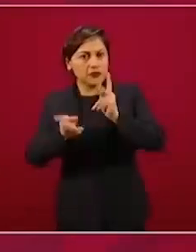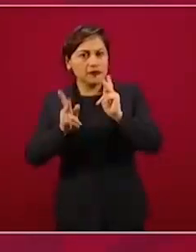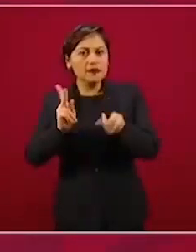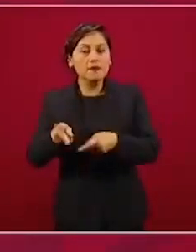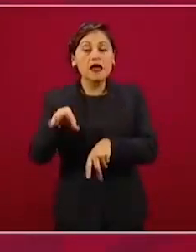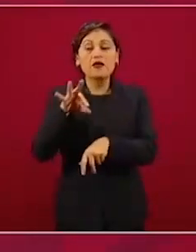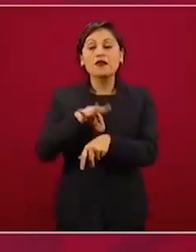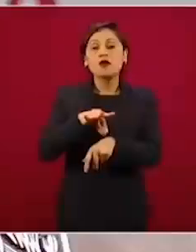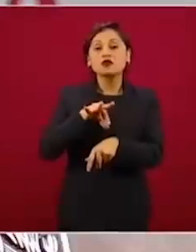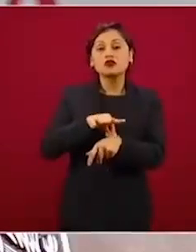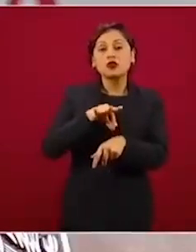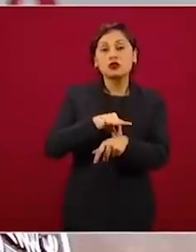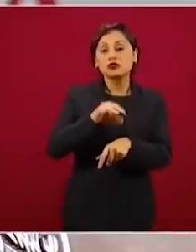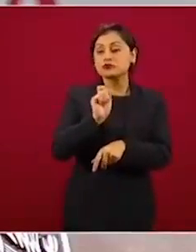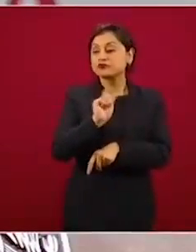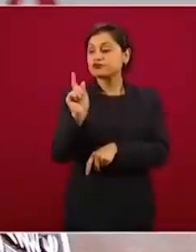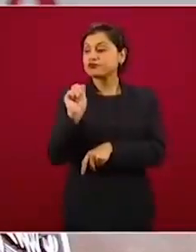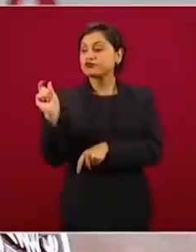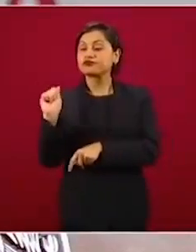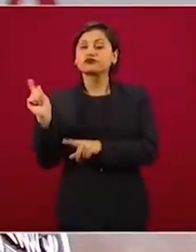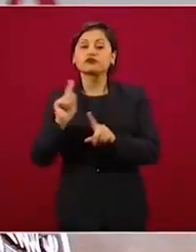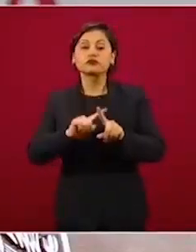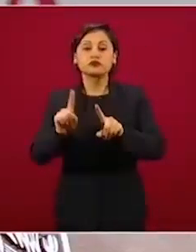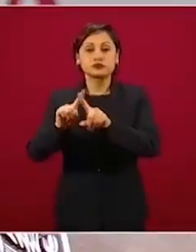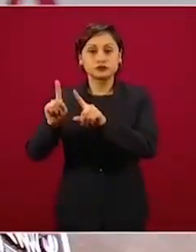especialistas, que dijimos